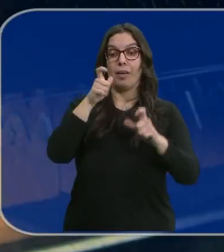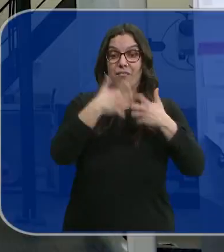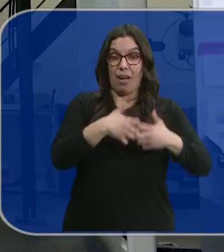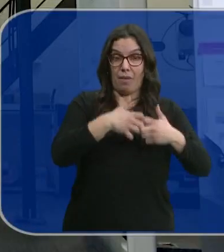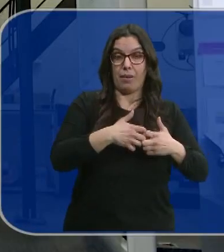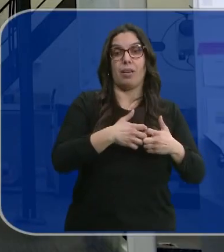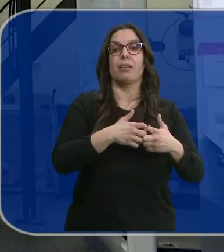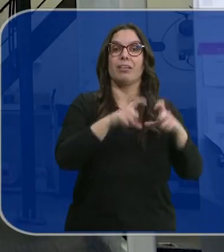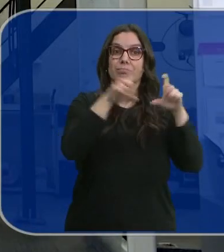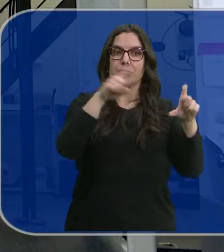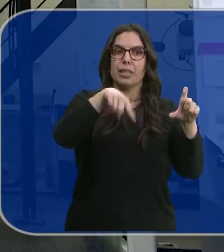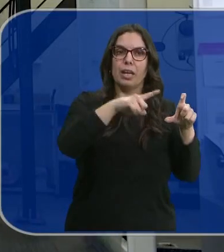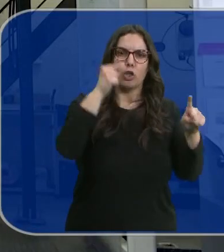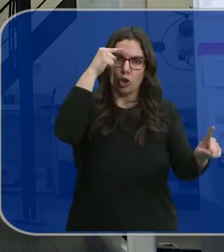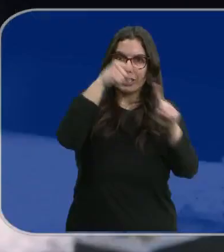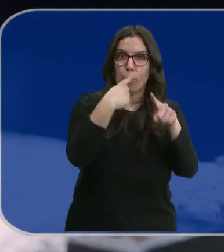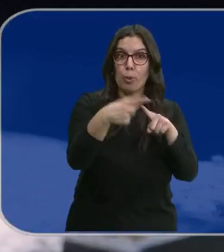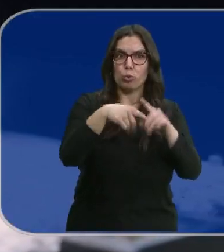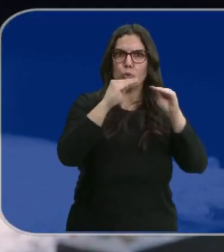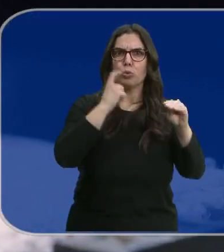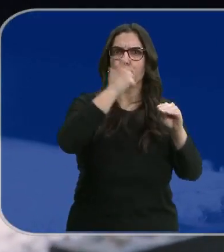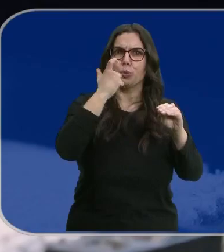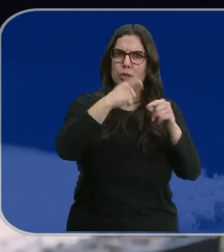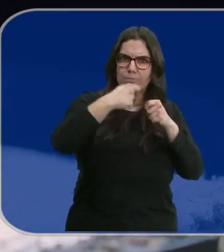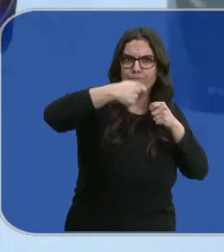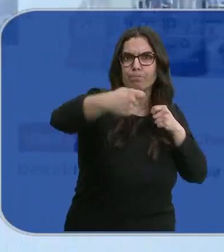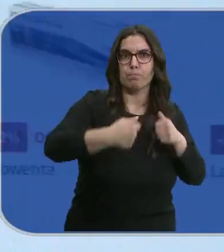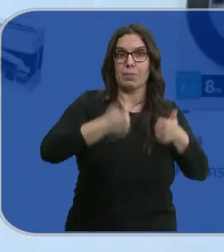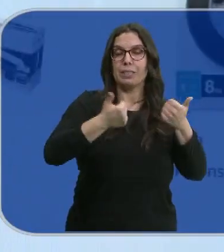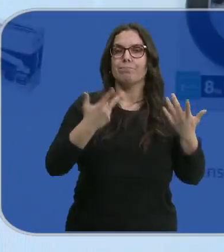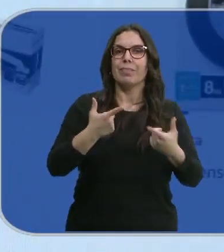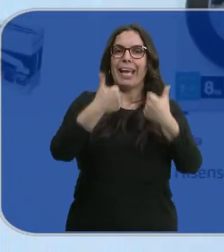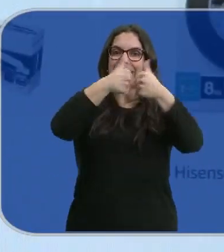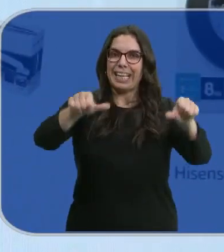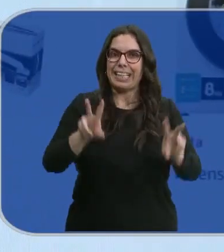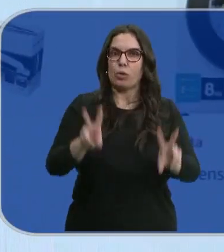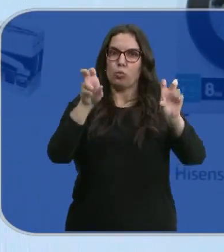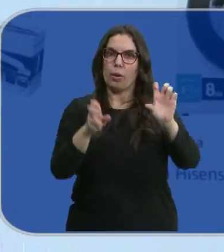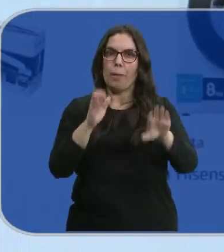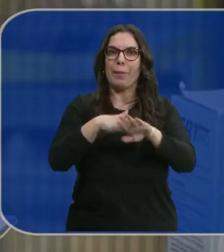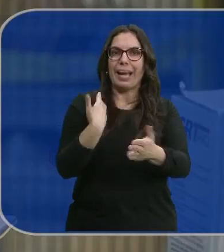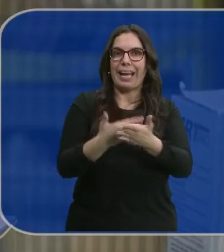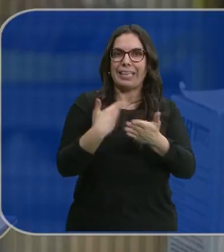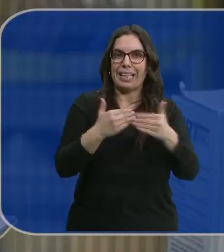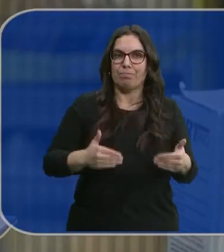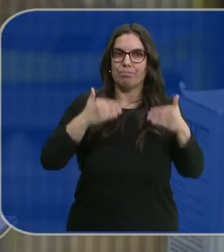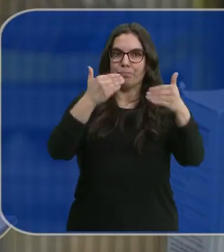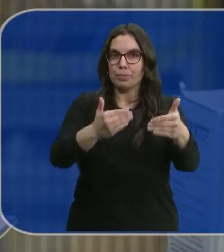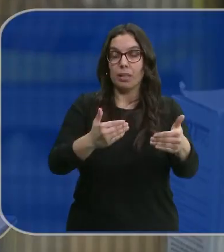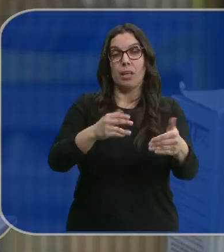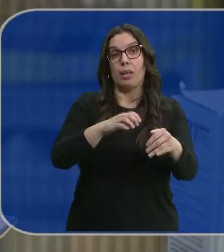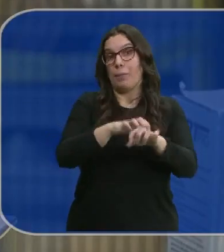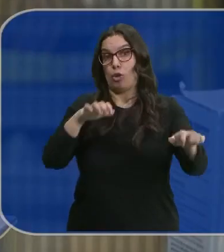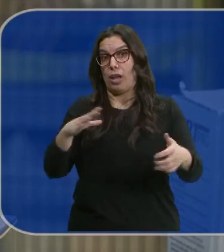fabricantes se centren más en la durabilidad de sus productos. Y para ello, se creará una nueva etiqueta que resalte una garantía mayor a los 2 años que